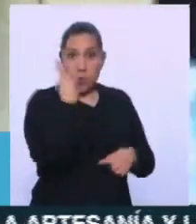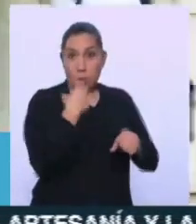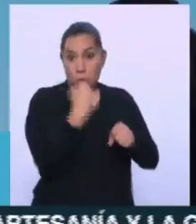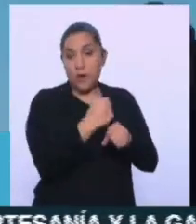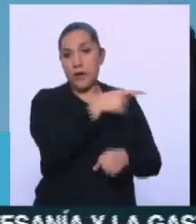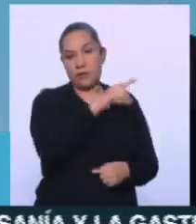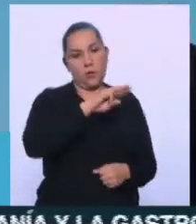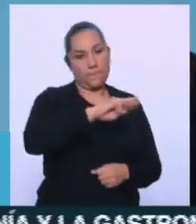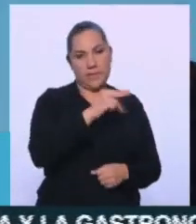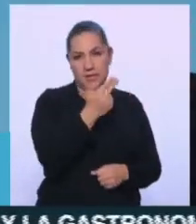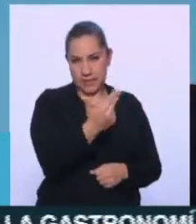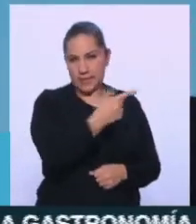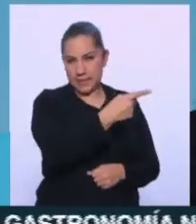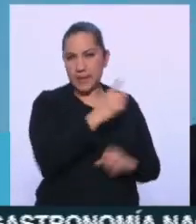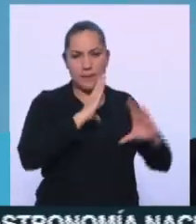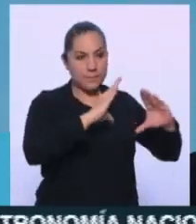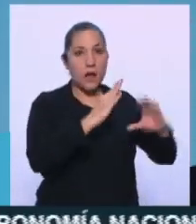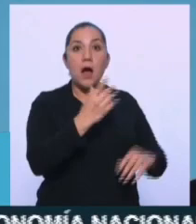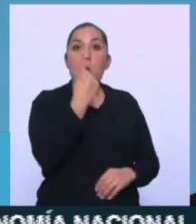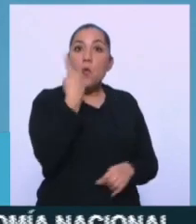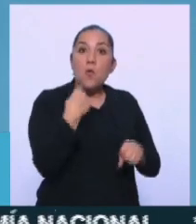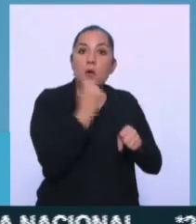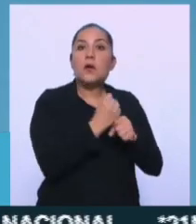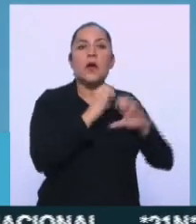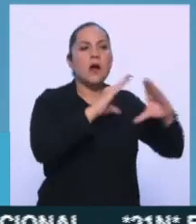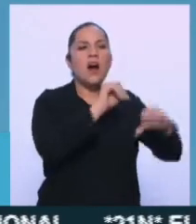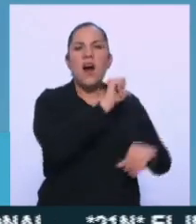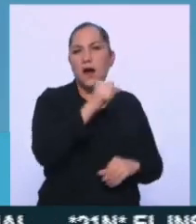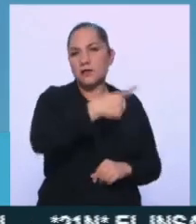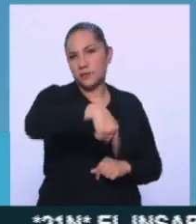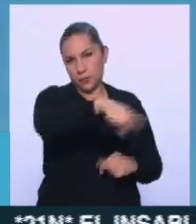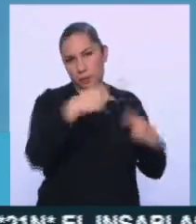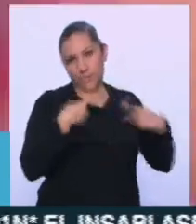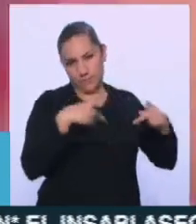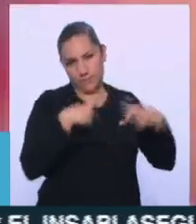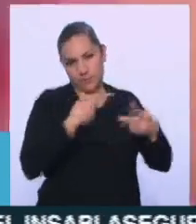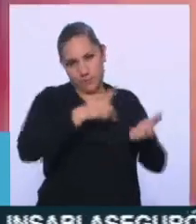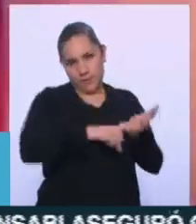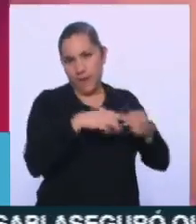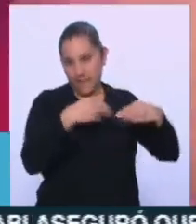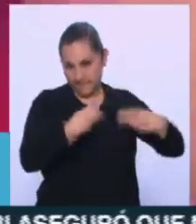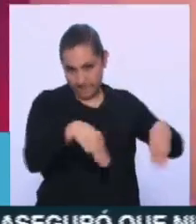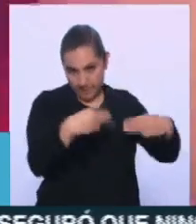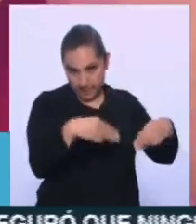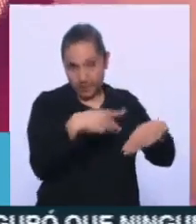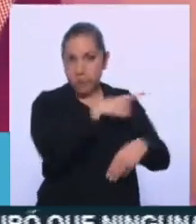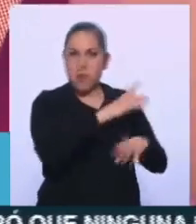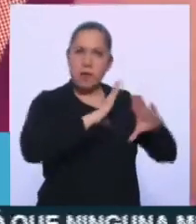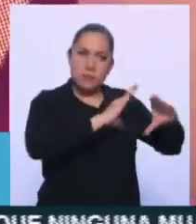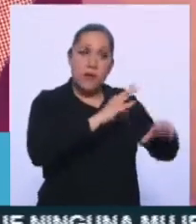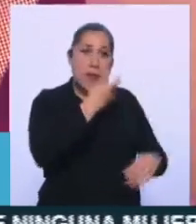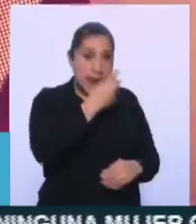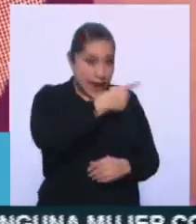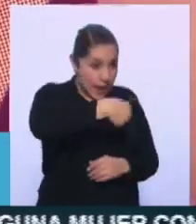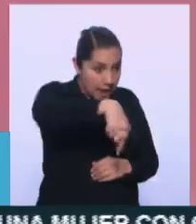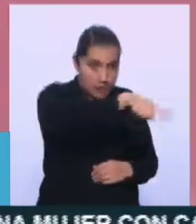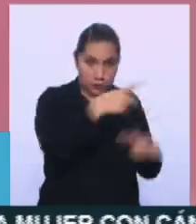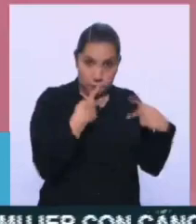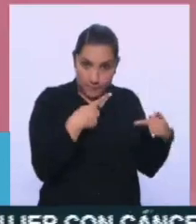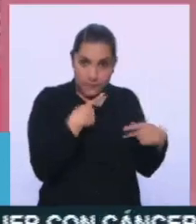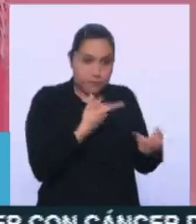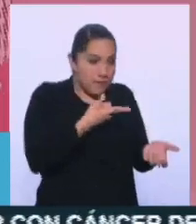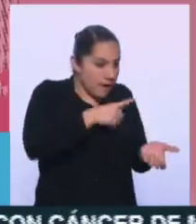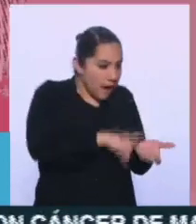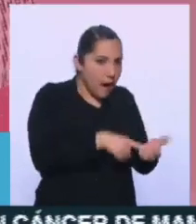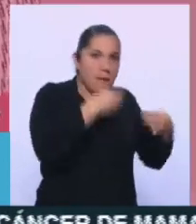capacitó fue a locatarios de mercados. Okay. Y ellos mismos hicieron sus cortometrajes sobre los mercados, ¿no? De ahí que hay en Miguel